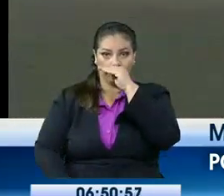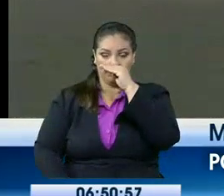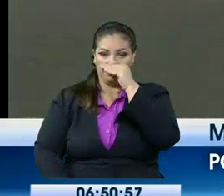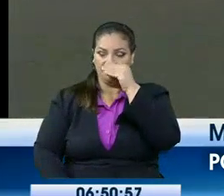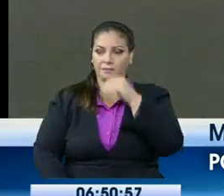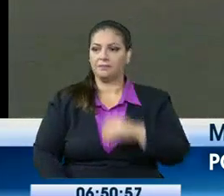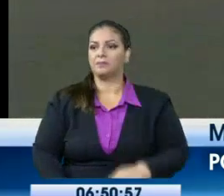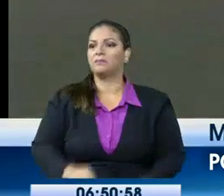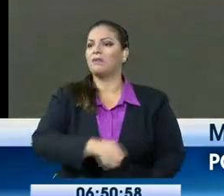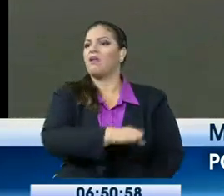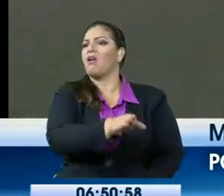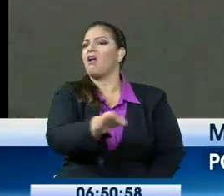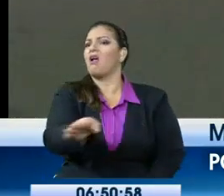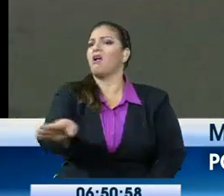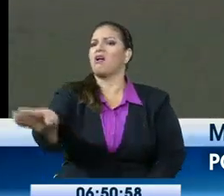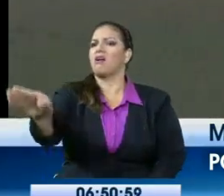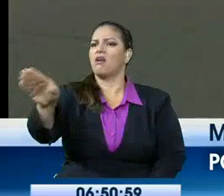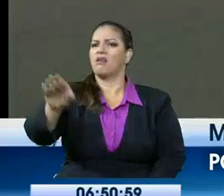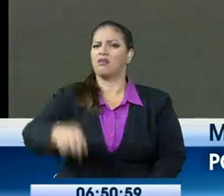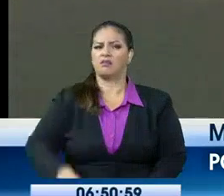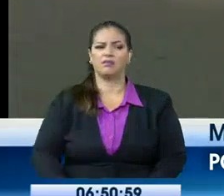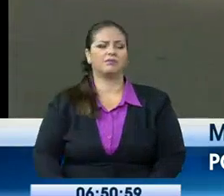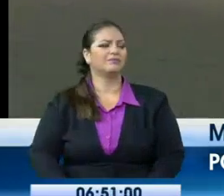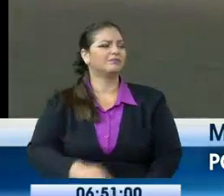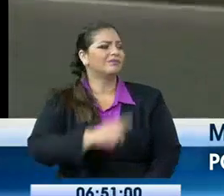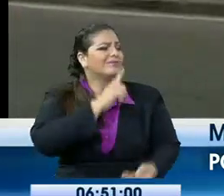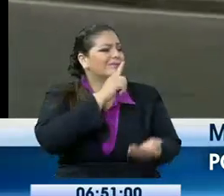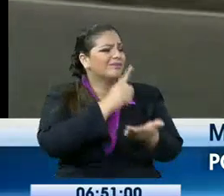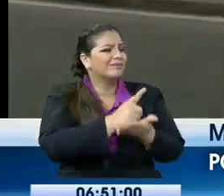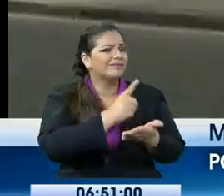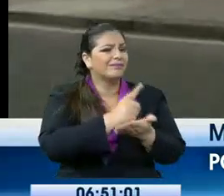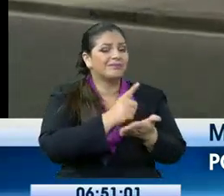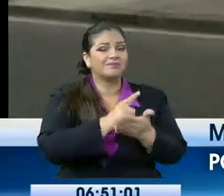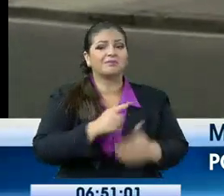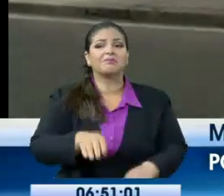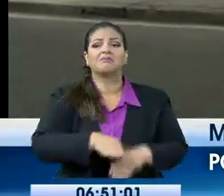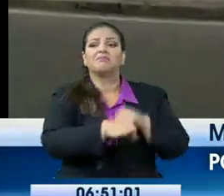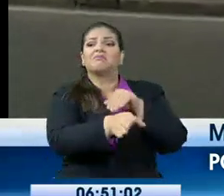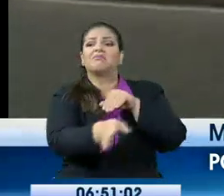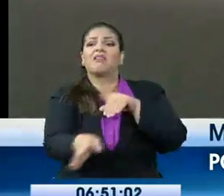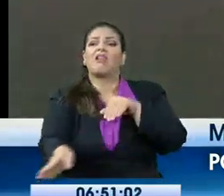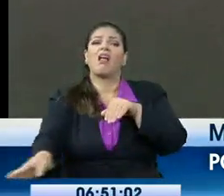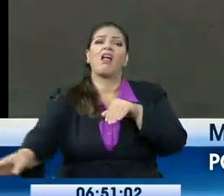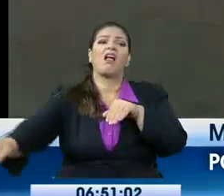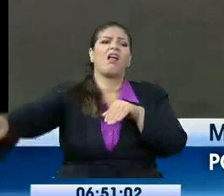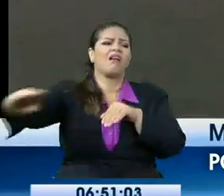calle Tihuinza. Exactamente, señor periodista. Y con el congestionamiento, peor.